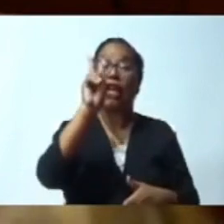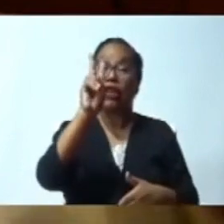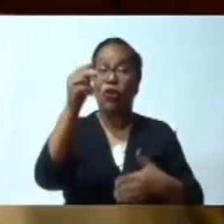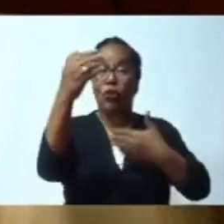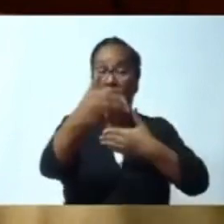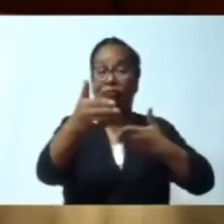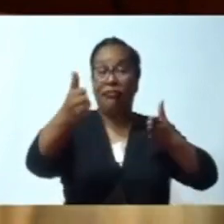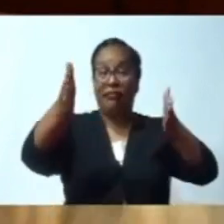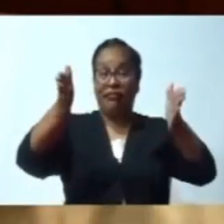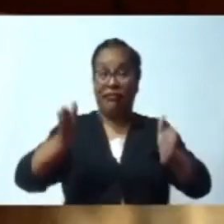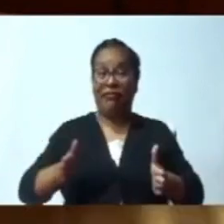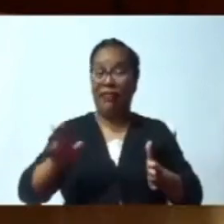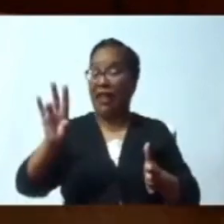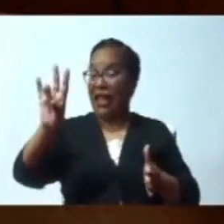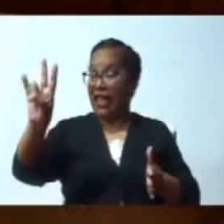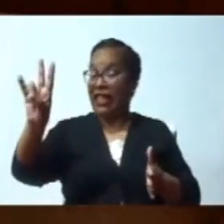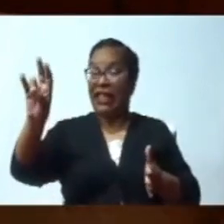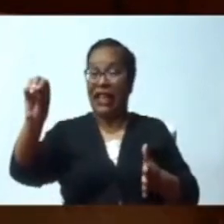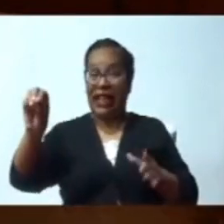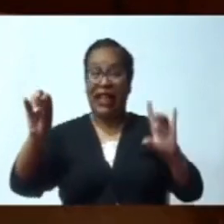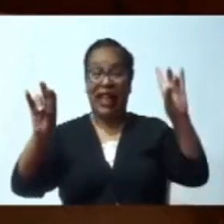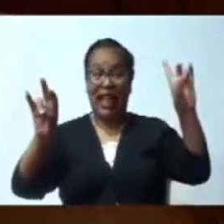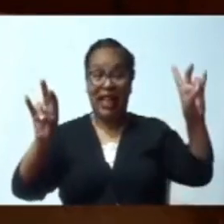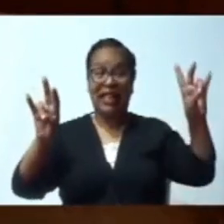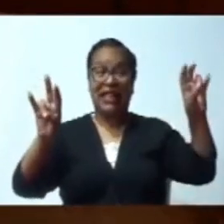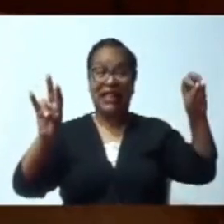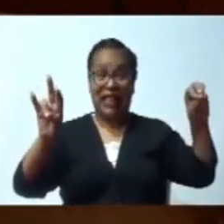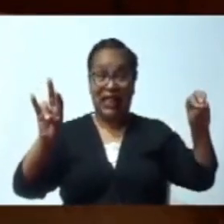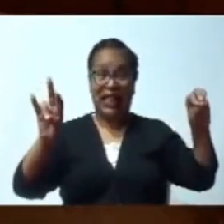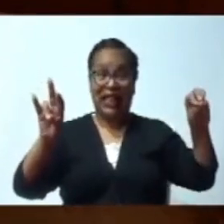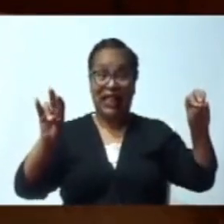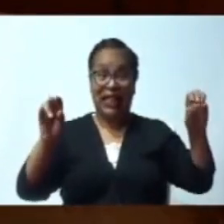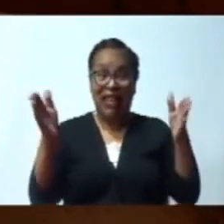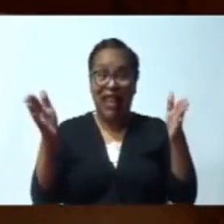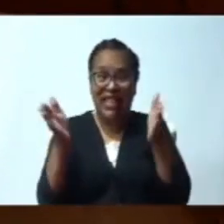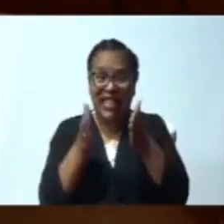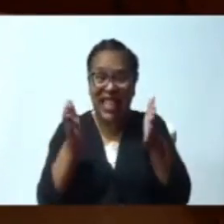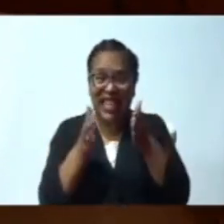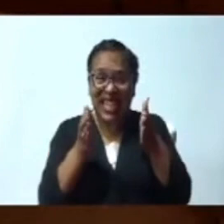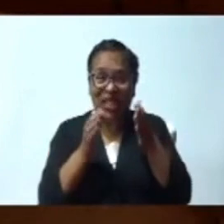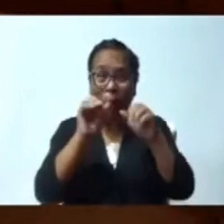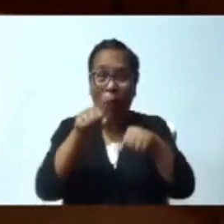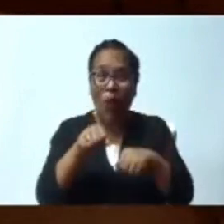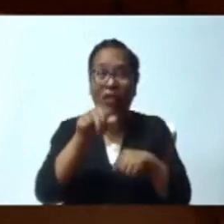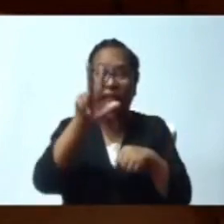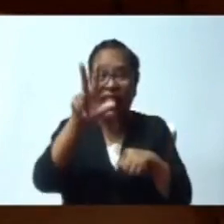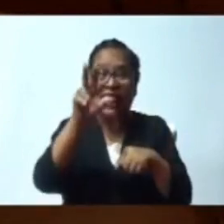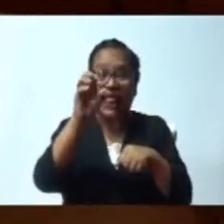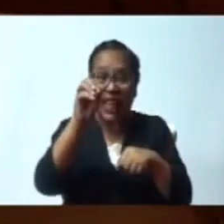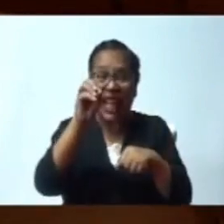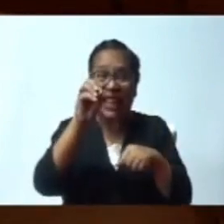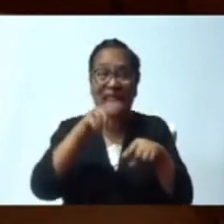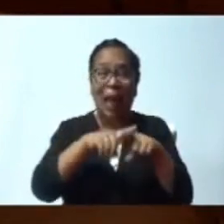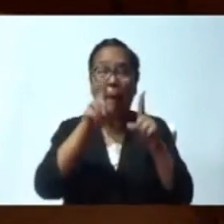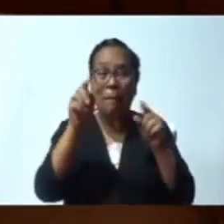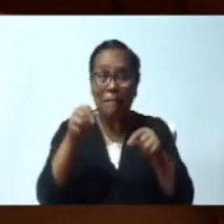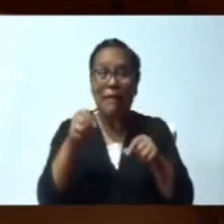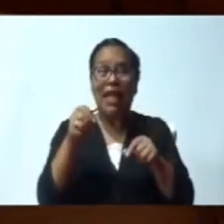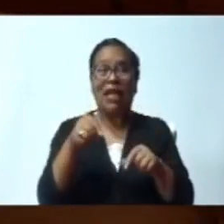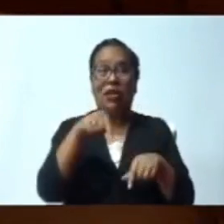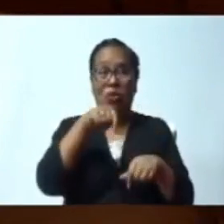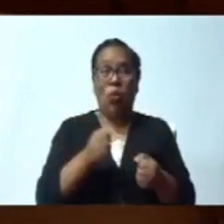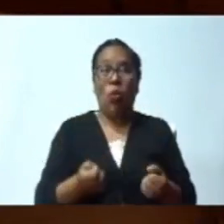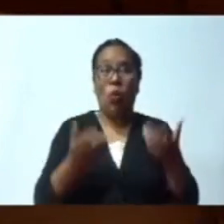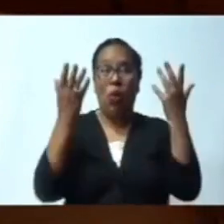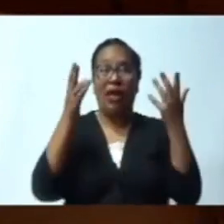70 estudiantes en un espacio que estaba hecho para menos de 30 alumnos. Teníamos que sentarnos de a tres y cuatro